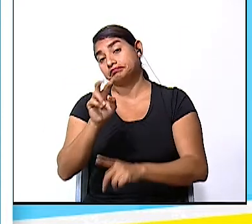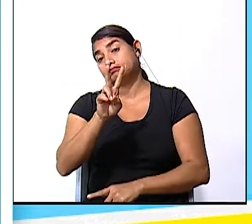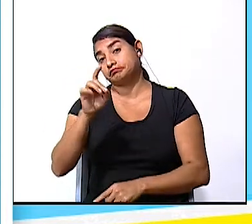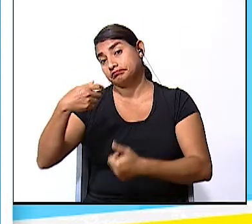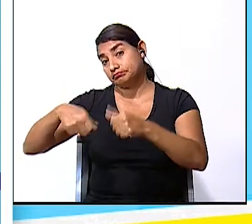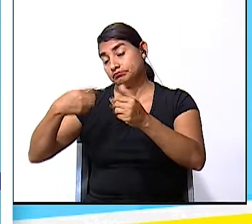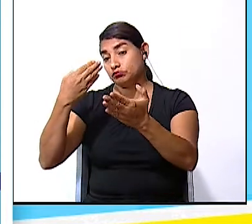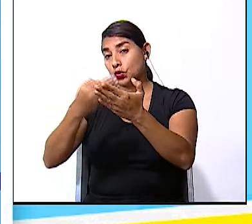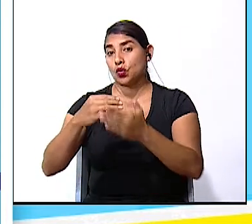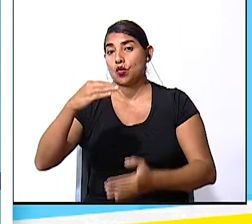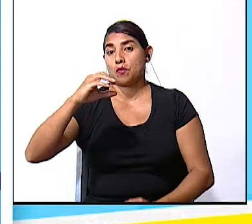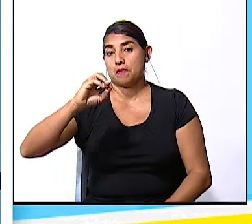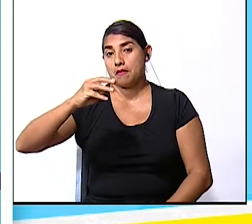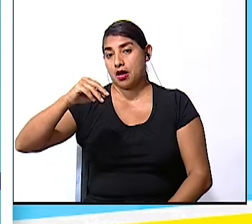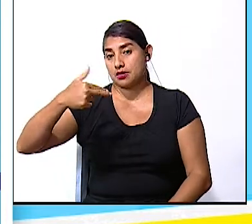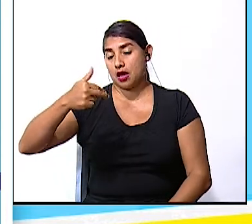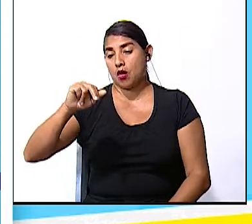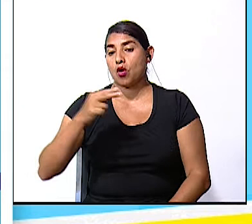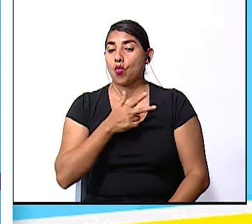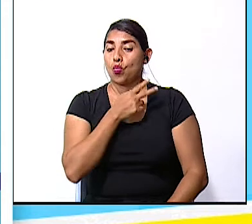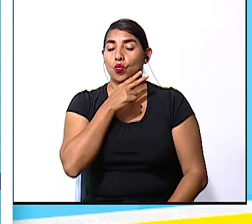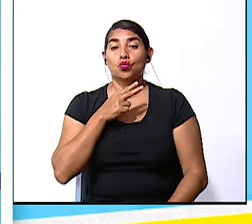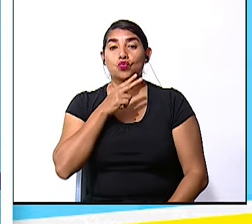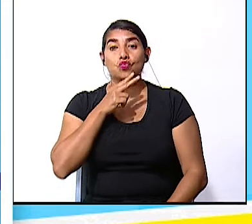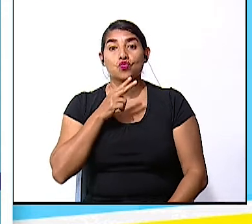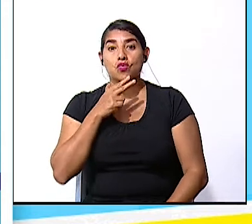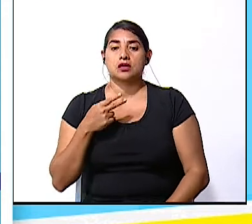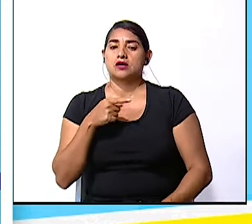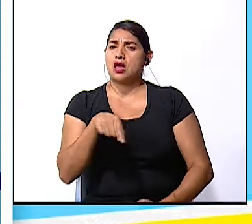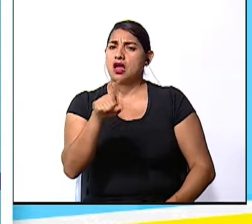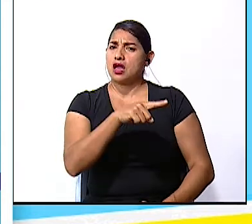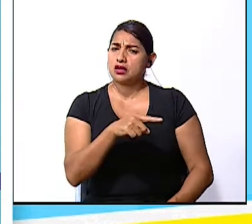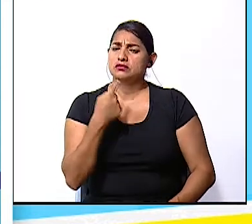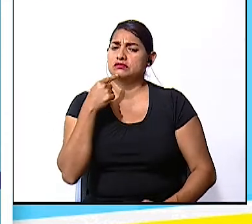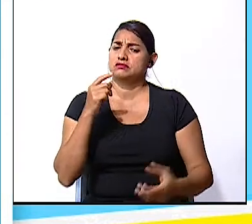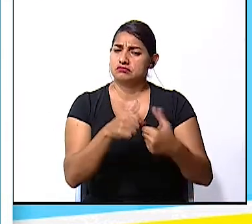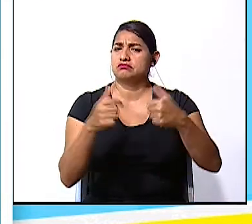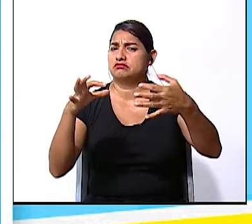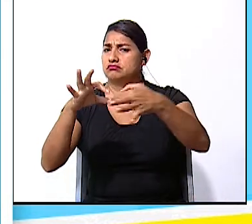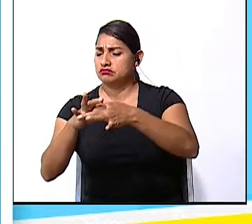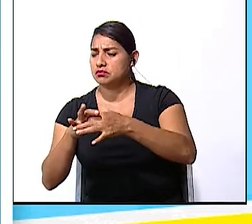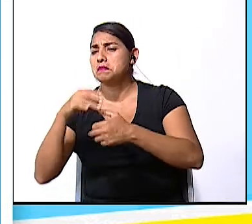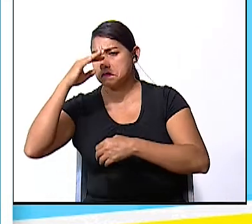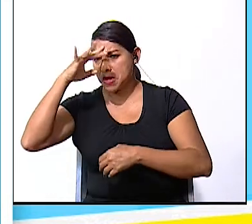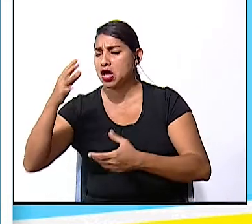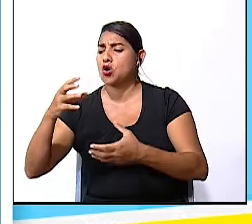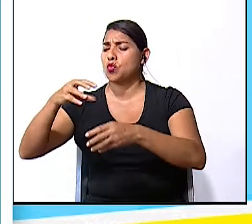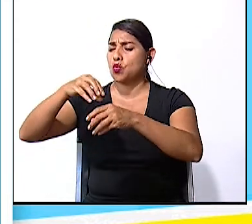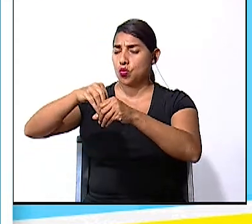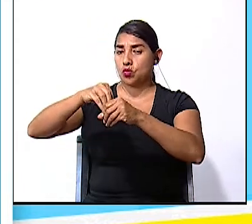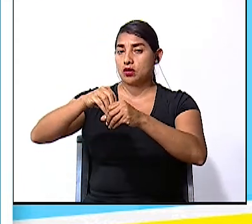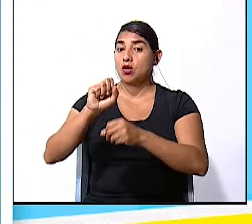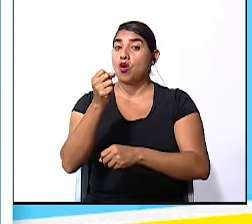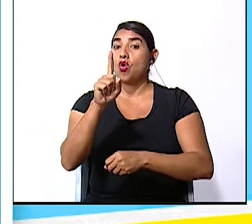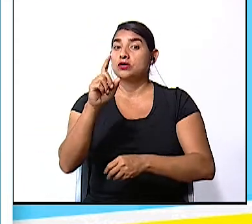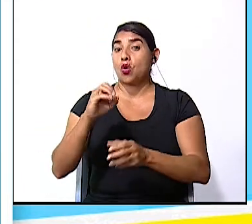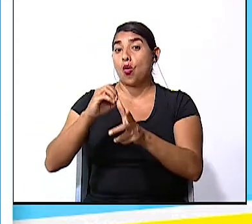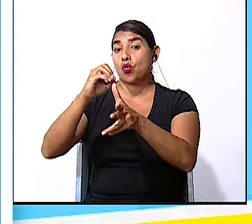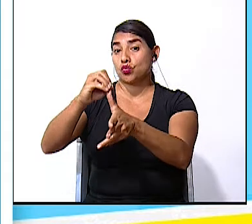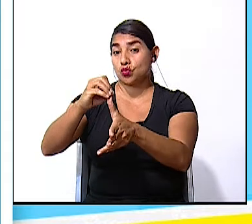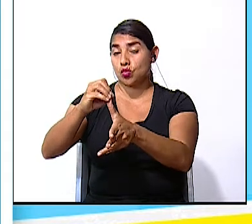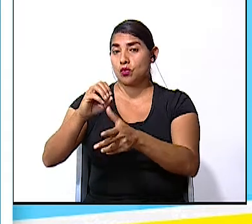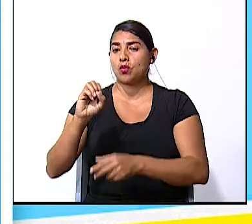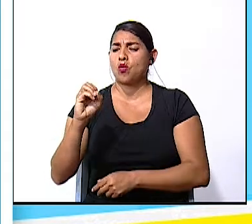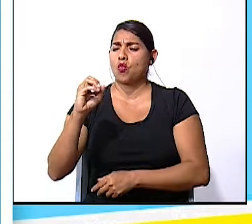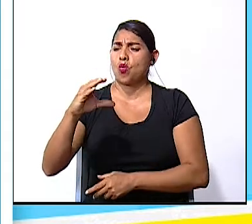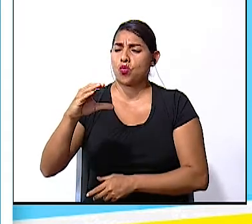a Comayagua. Los hondureños acuerdan la independencia de España, incluyendo la anexión al Imperio Mexicano. El 11 de octubre, la